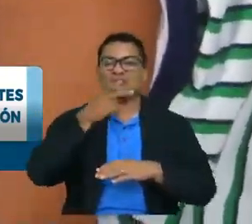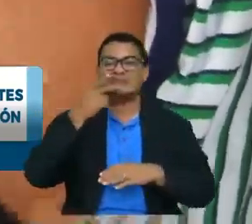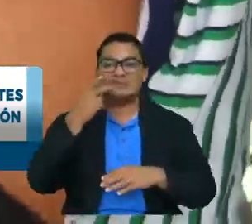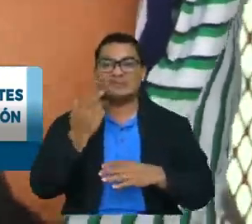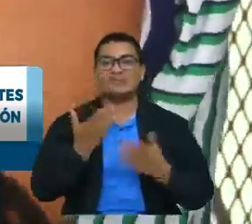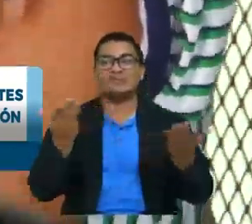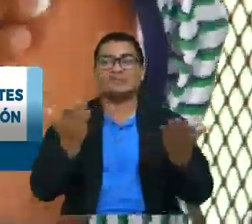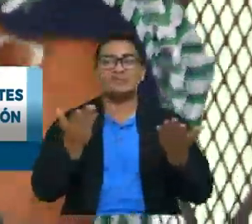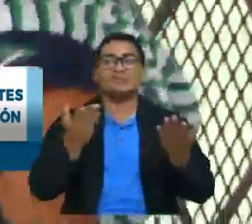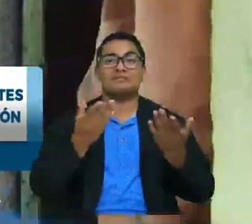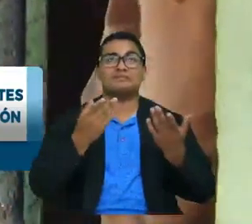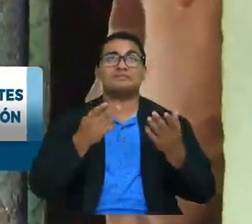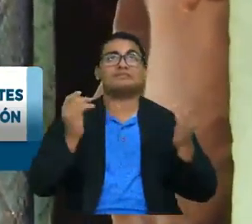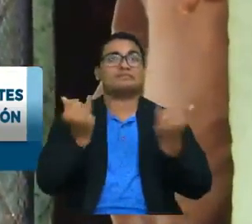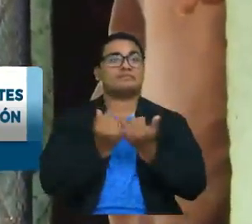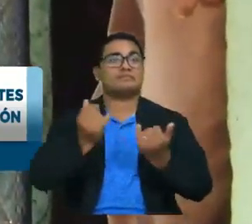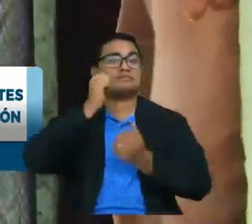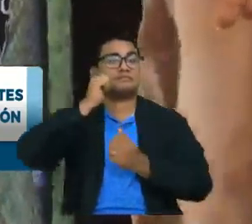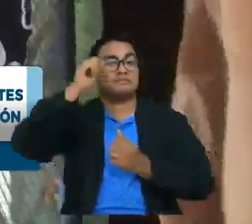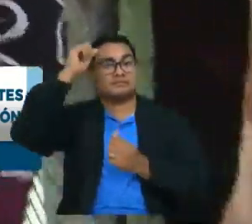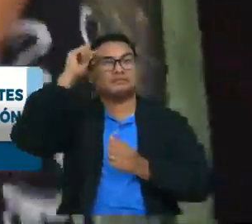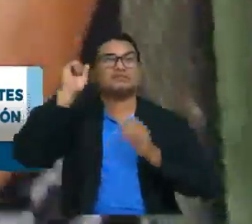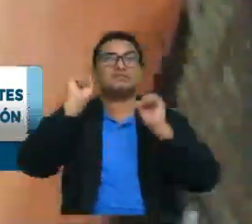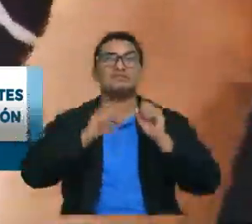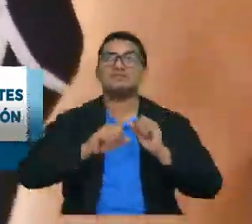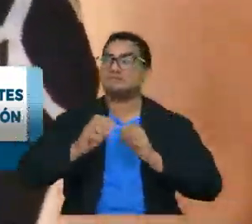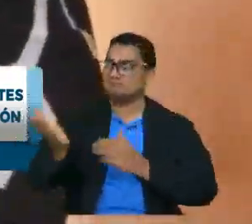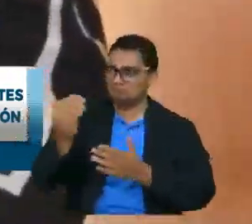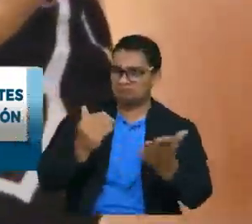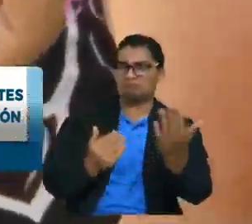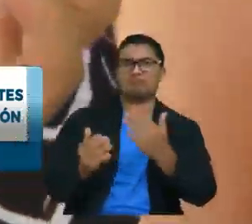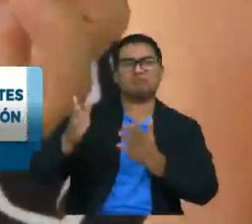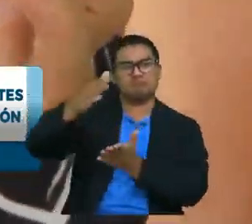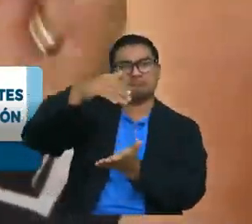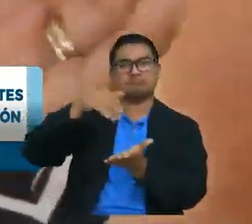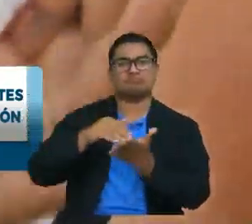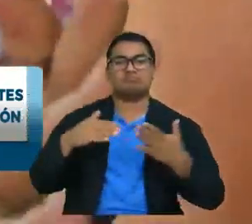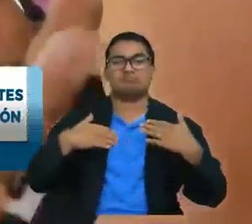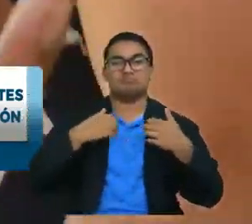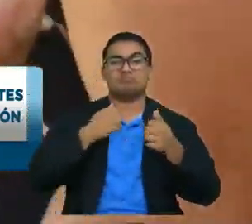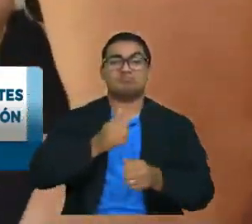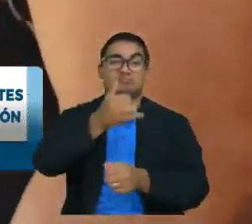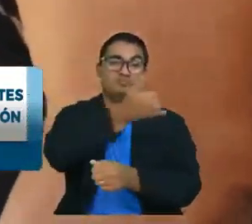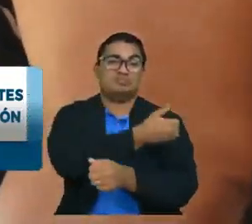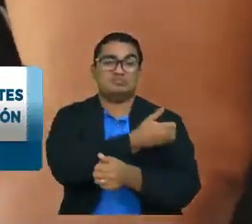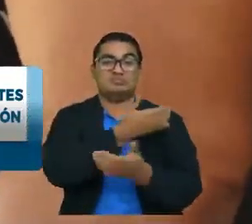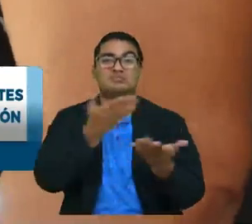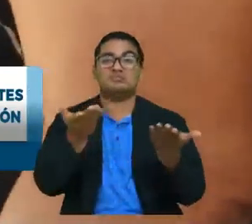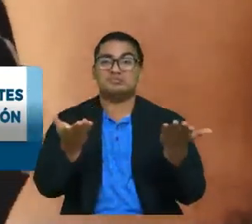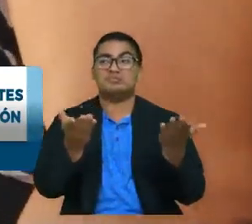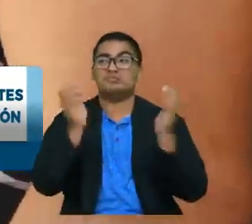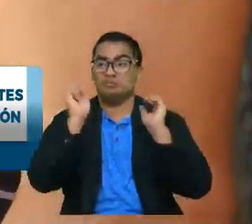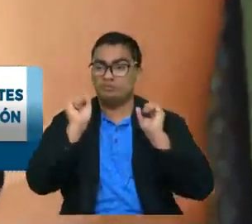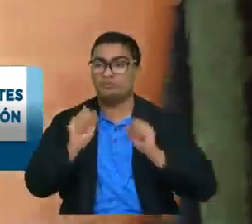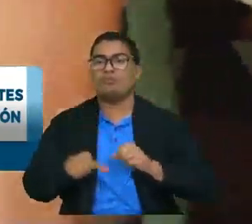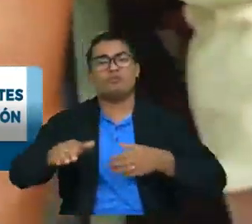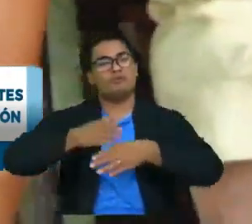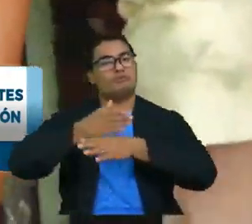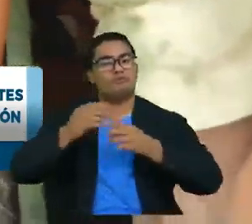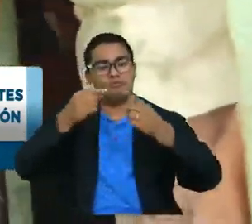y sin embargo a los adultos, que ellos acudan a la unidad de salud, hay un puesto de vacunación para que se apliquen las